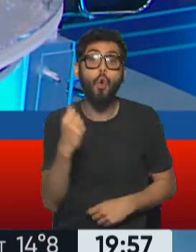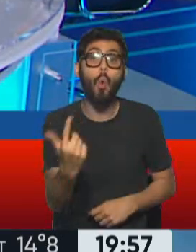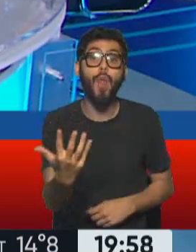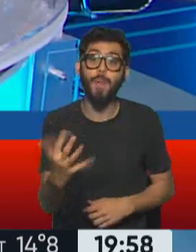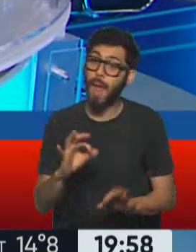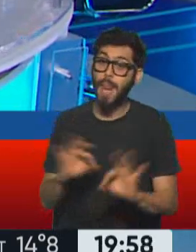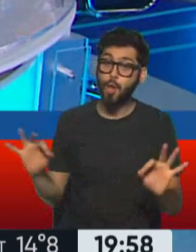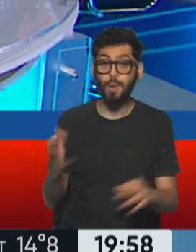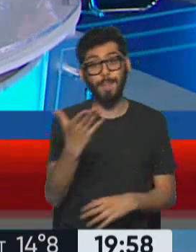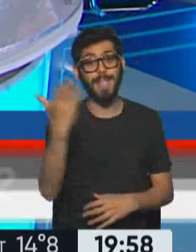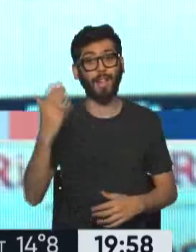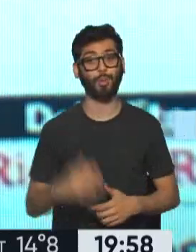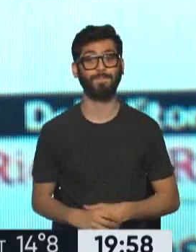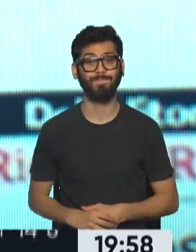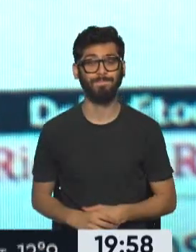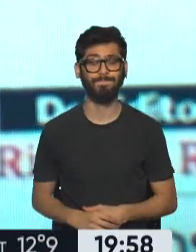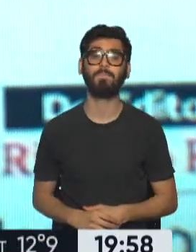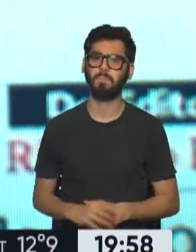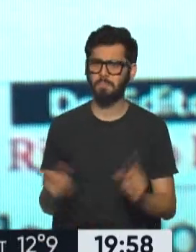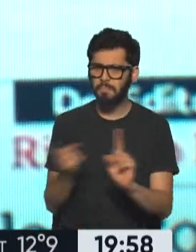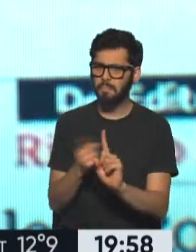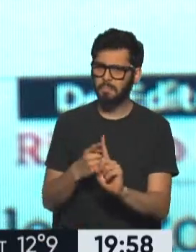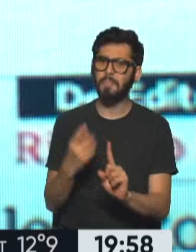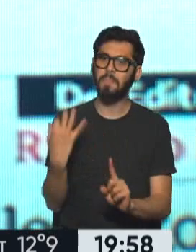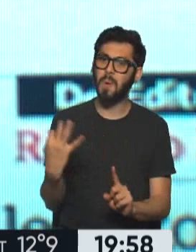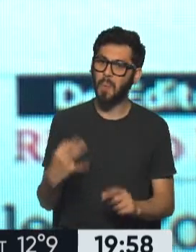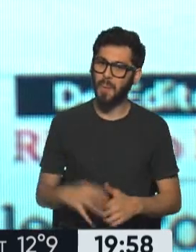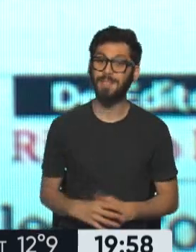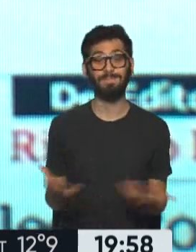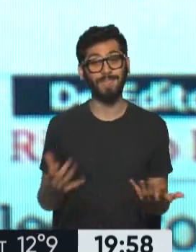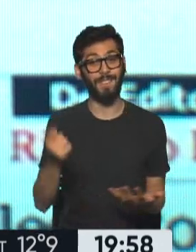Ninguna. Exactamente. Gracias, juegan bien juntos ustedes, ¿eh? ¿Viste? Muy es bien. fácil con el dato. Continuamos.